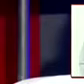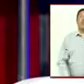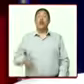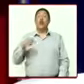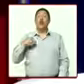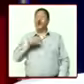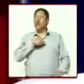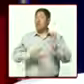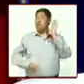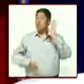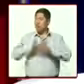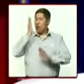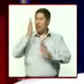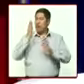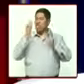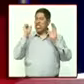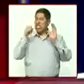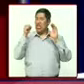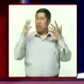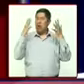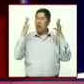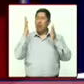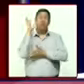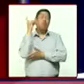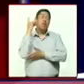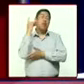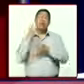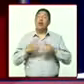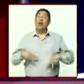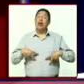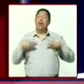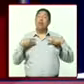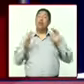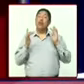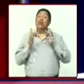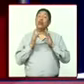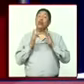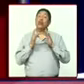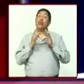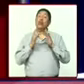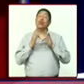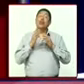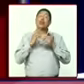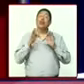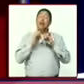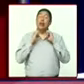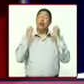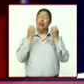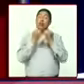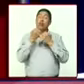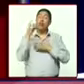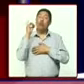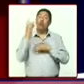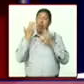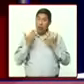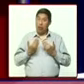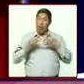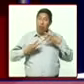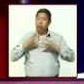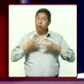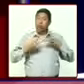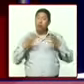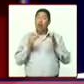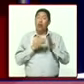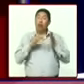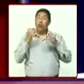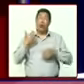Vamos Bolivia, así es, así arrancamos este noticiero y rápidamente en vivo con nuestra unidad móvil. Ustedes saben que la selección está en este momento jugando